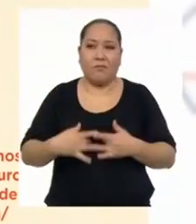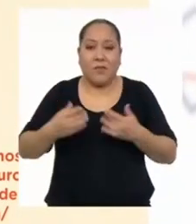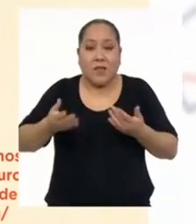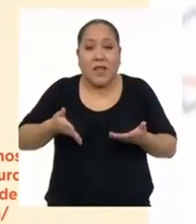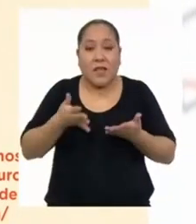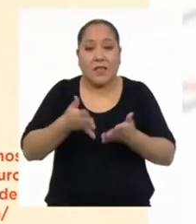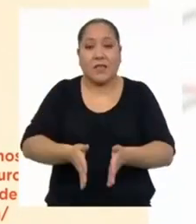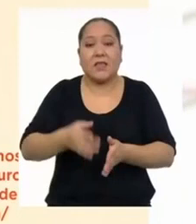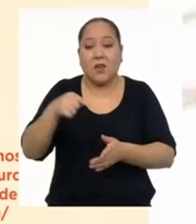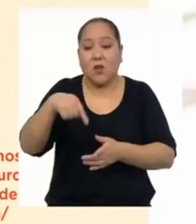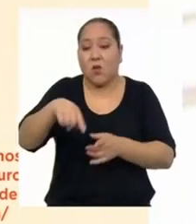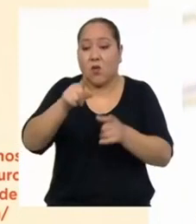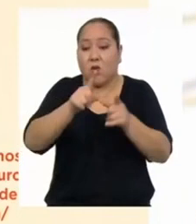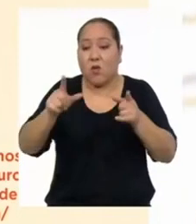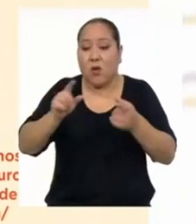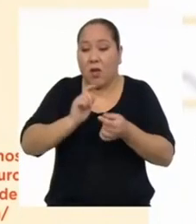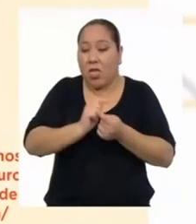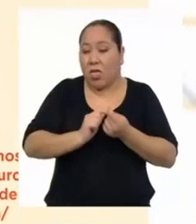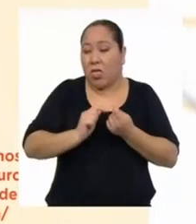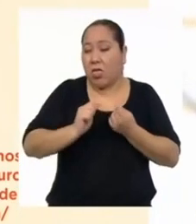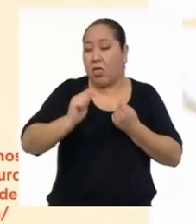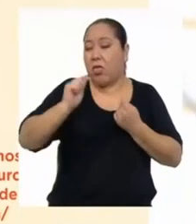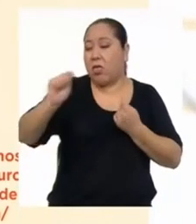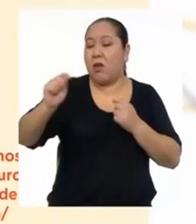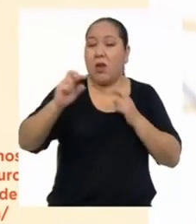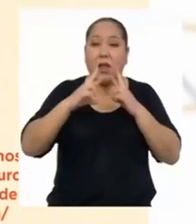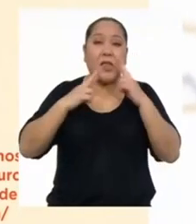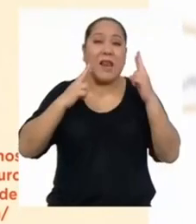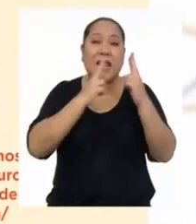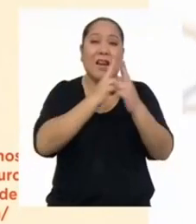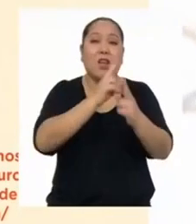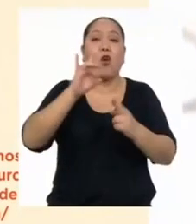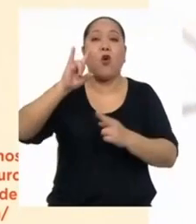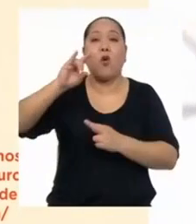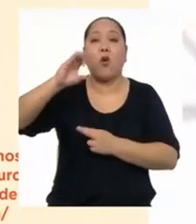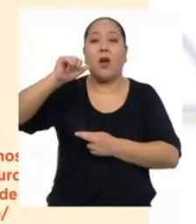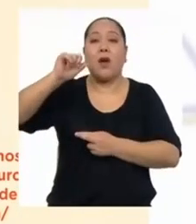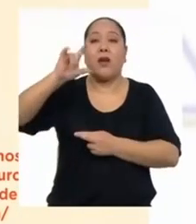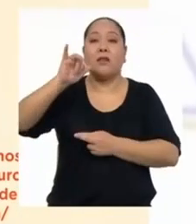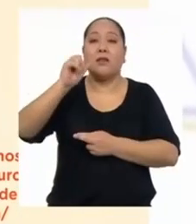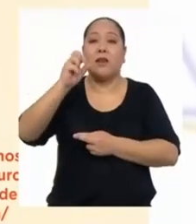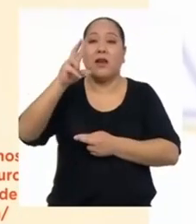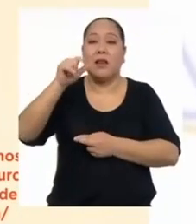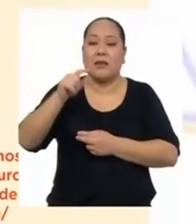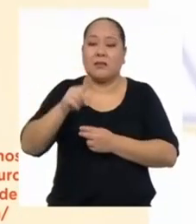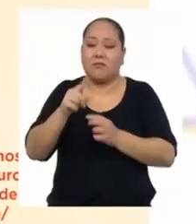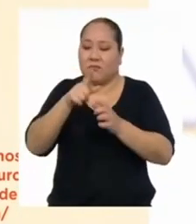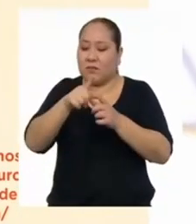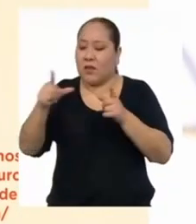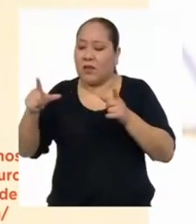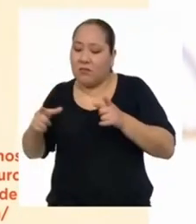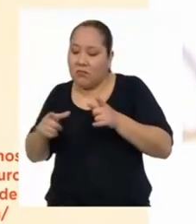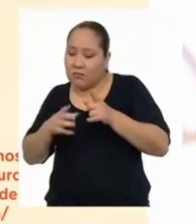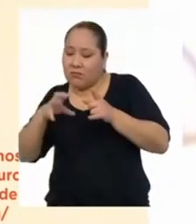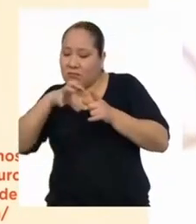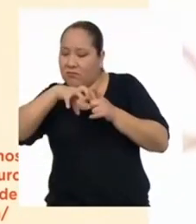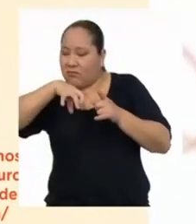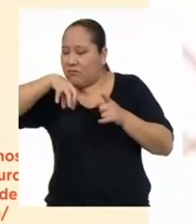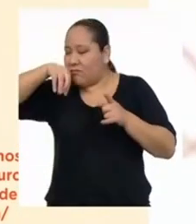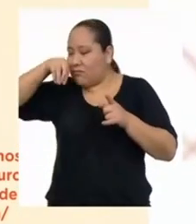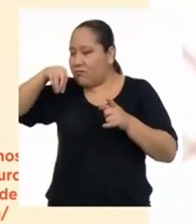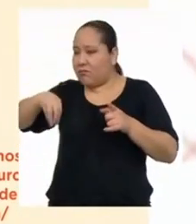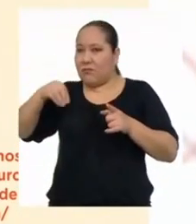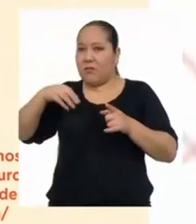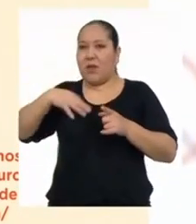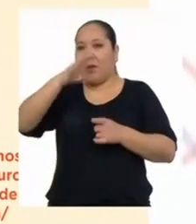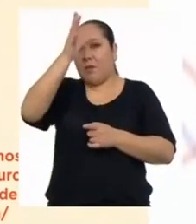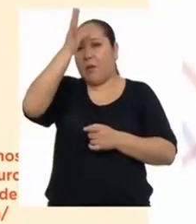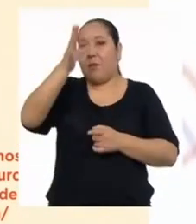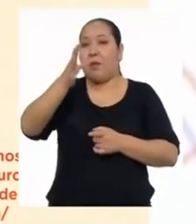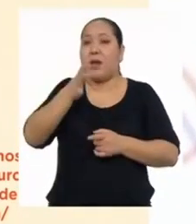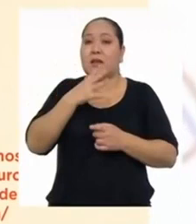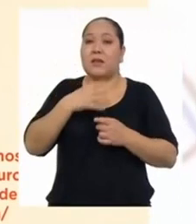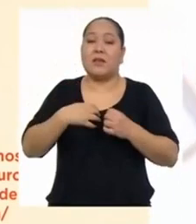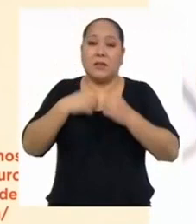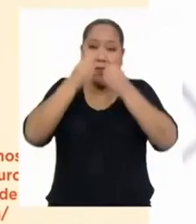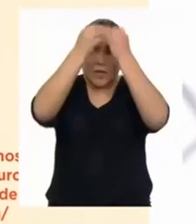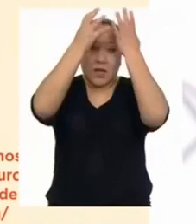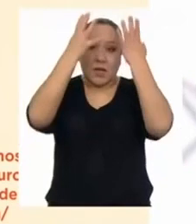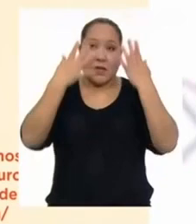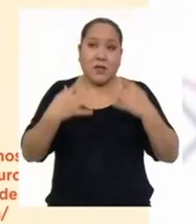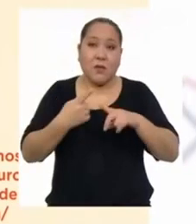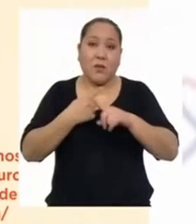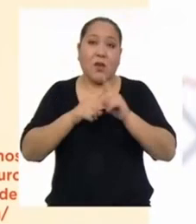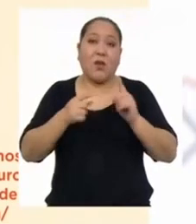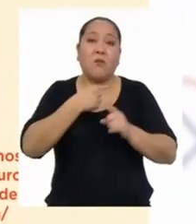las más apartadas márgenes del río Ucayali, entre la jungla y el pantano. Mi padre y mi madre se casaron a pesar de que mi abuela se